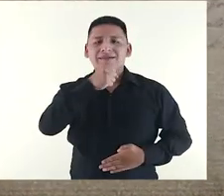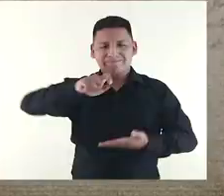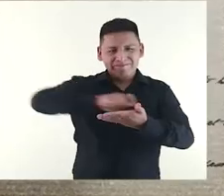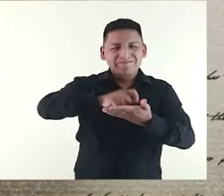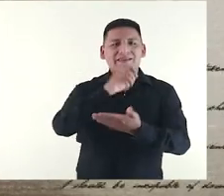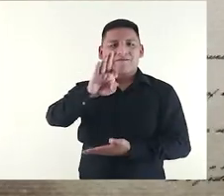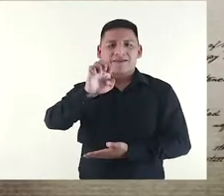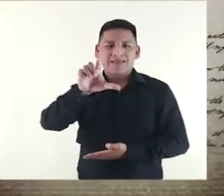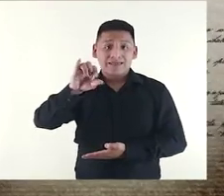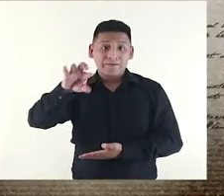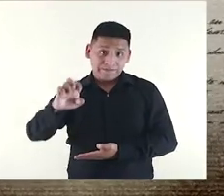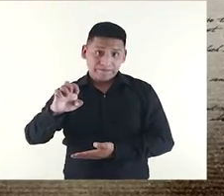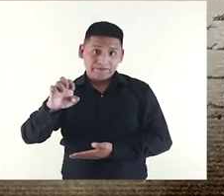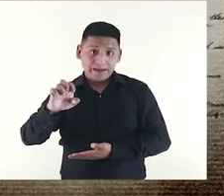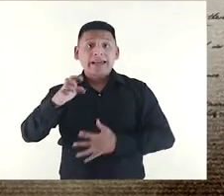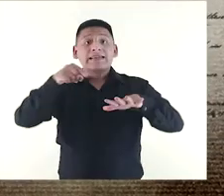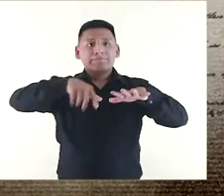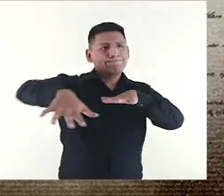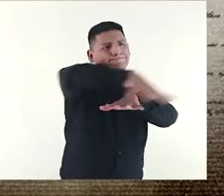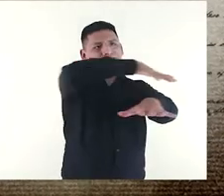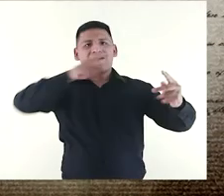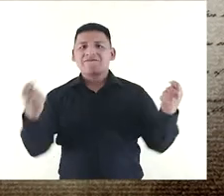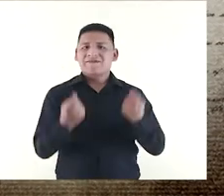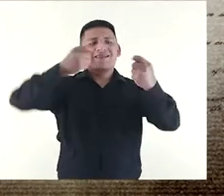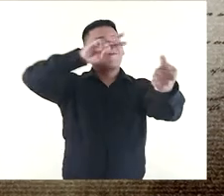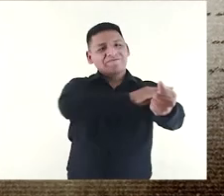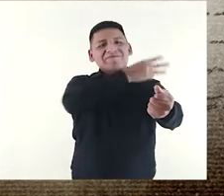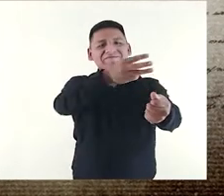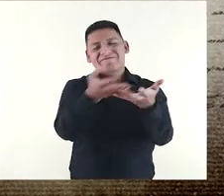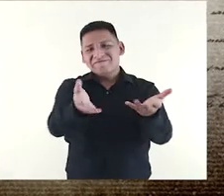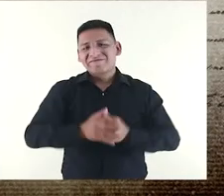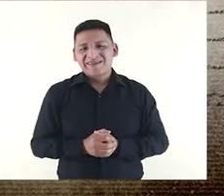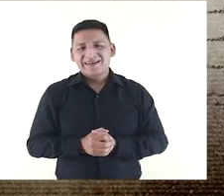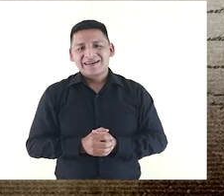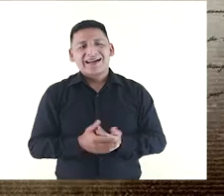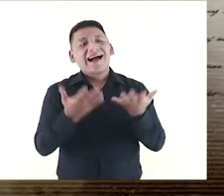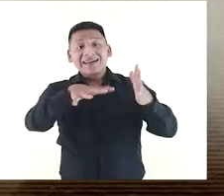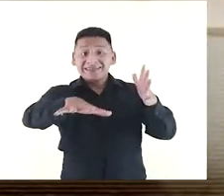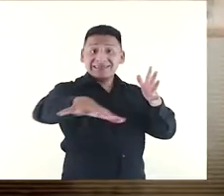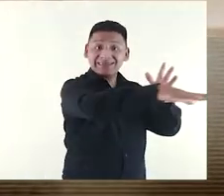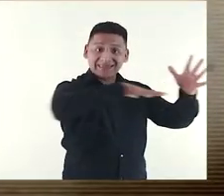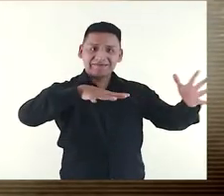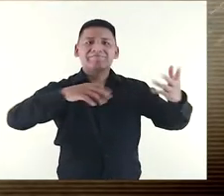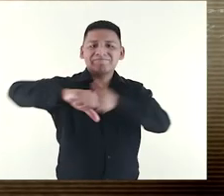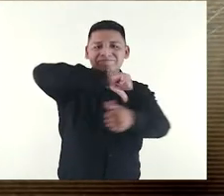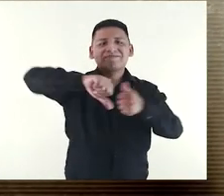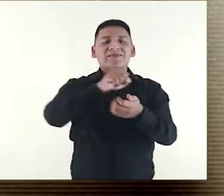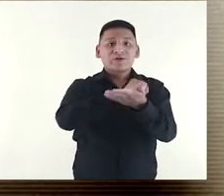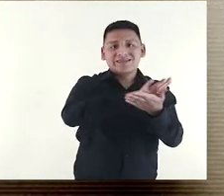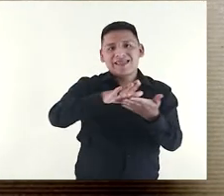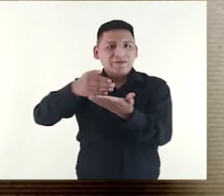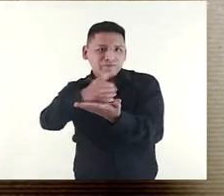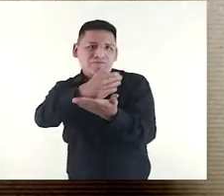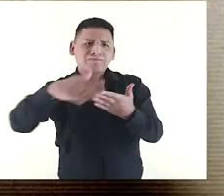y compositor criollo Felipe Pinglo, y en cuyos alrededores se armaban jaranas musicales. Es así como en estos espacios